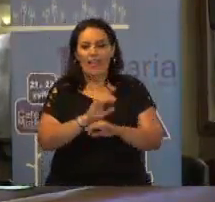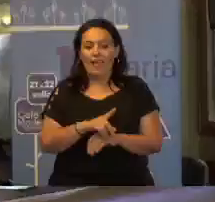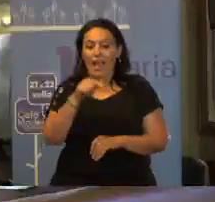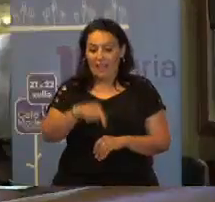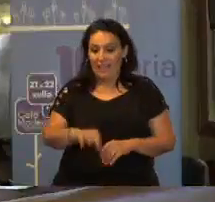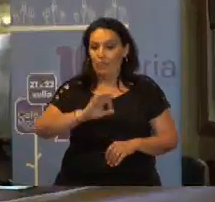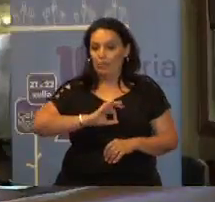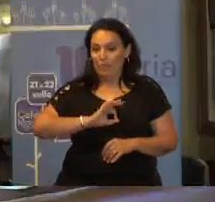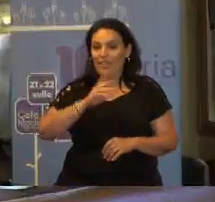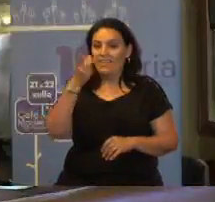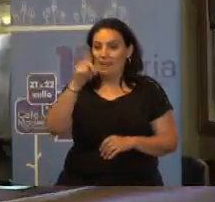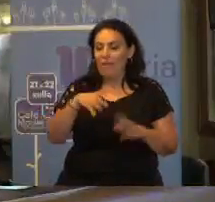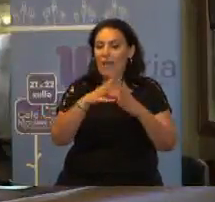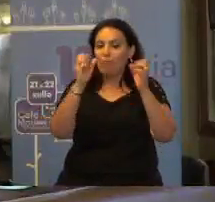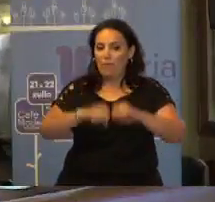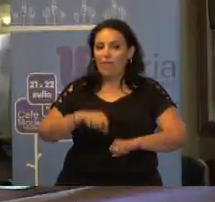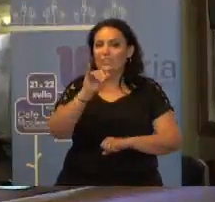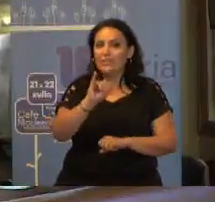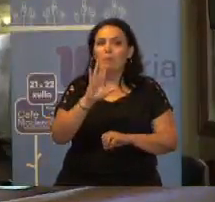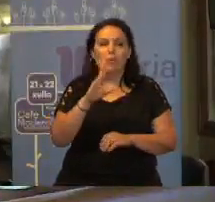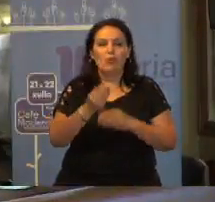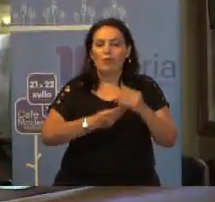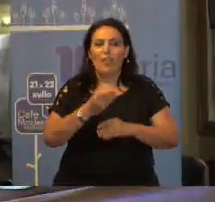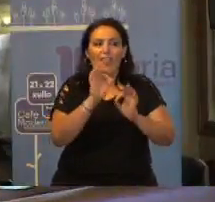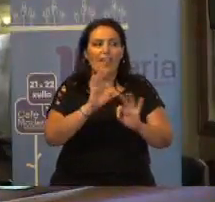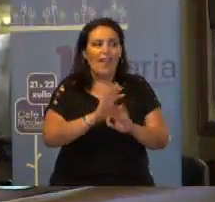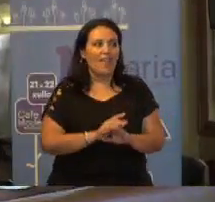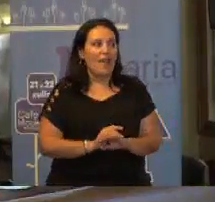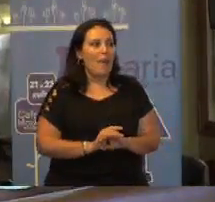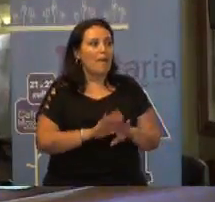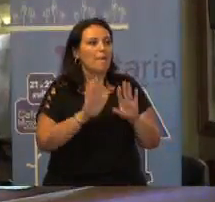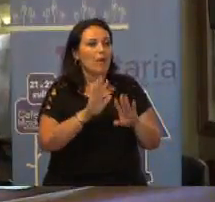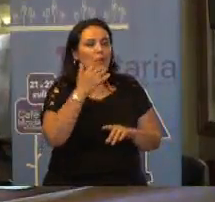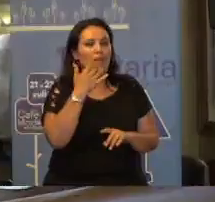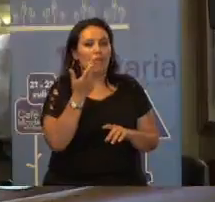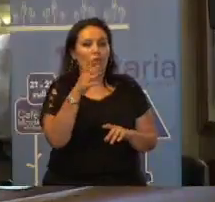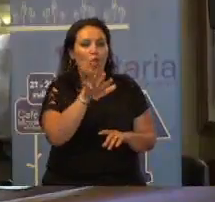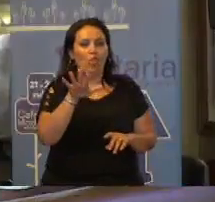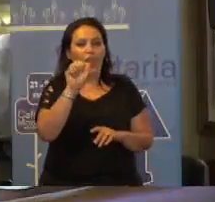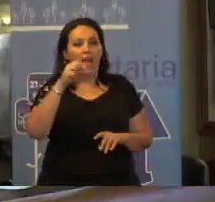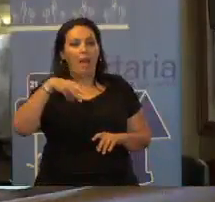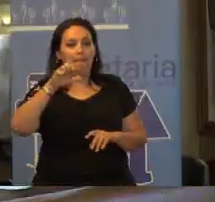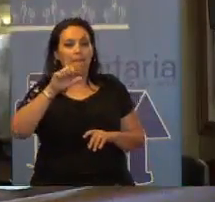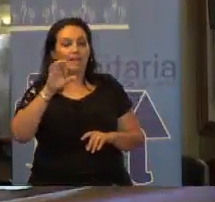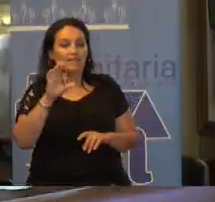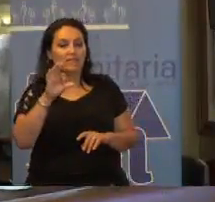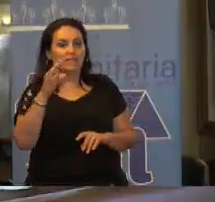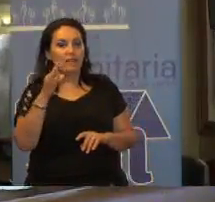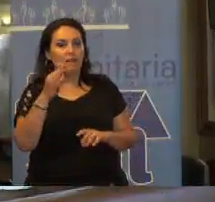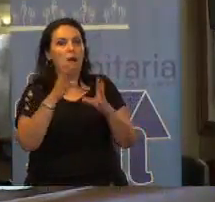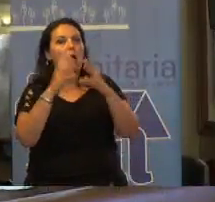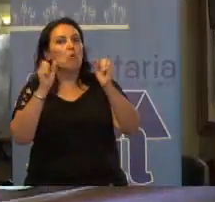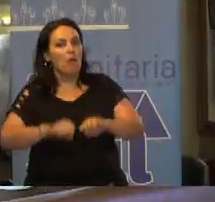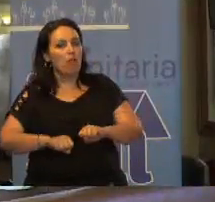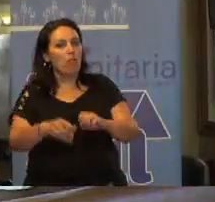tamén se aprobou e non se fixo nada, e, sin embargo, en Ames aprobouse e está en funcionamento